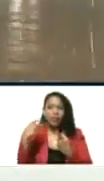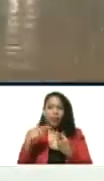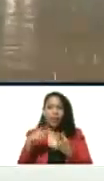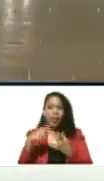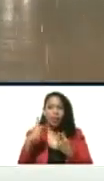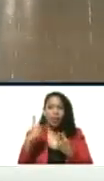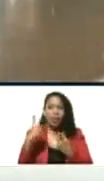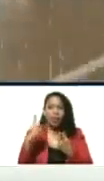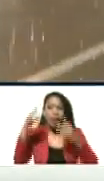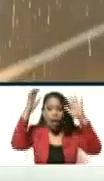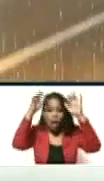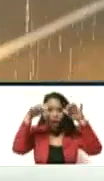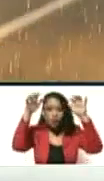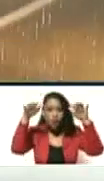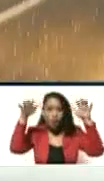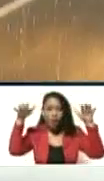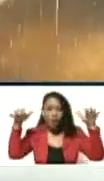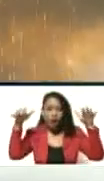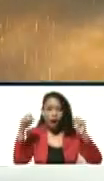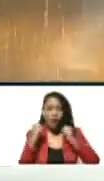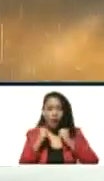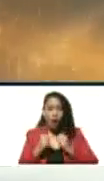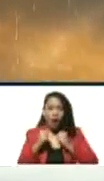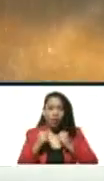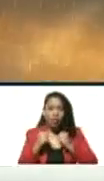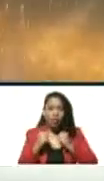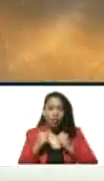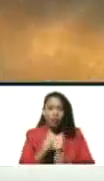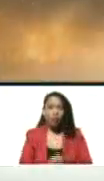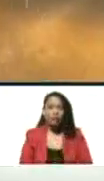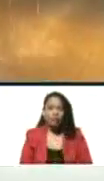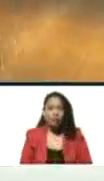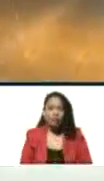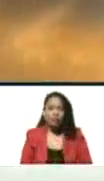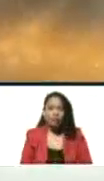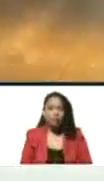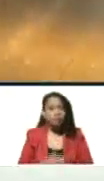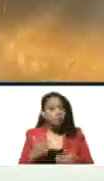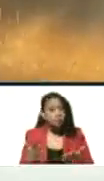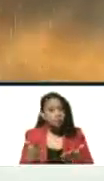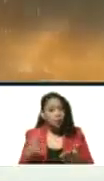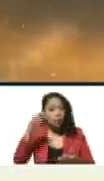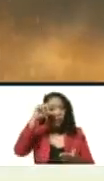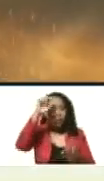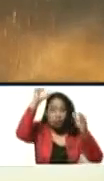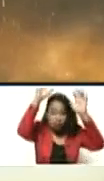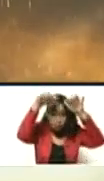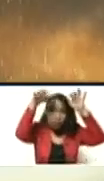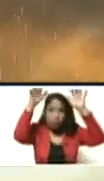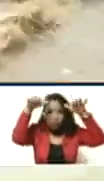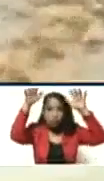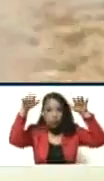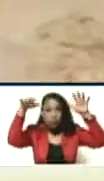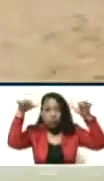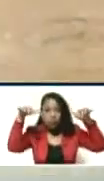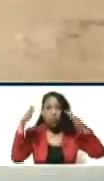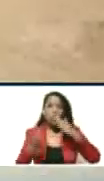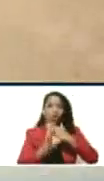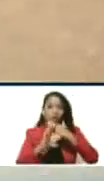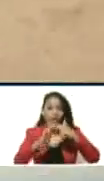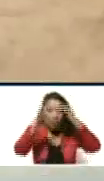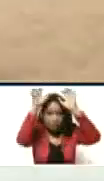estas lluvias tan intensas, tan duras, que han caído y están